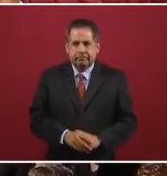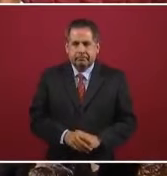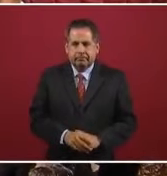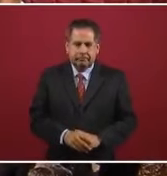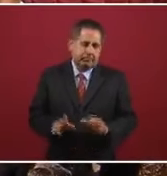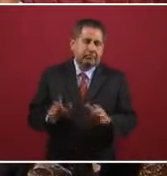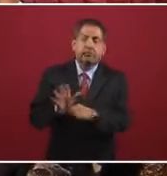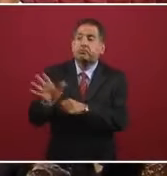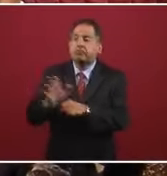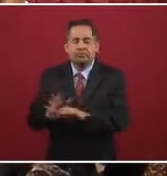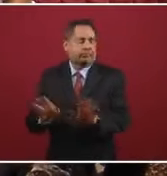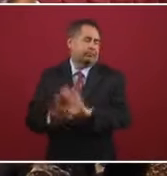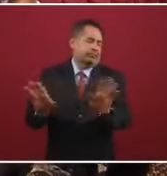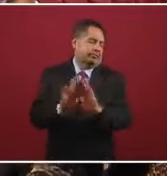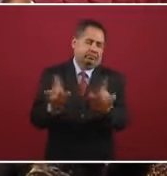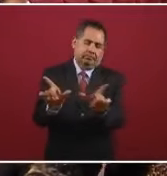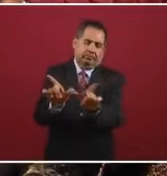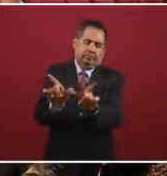No.